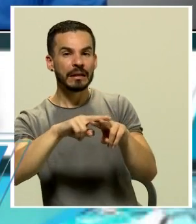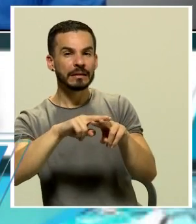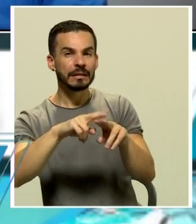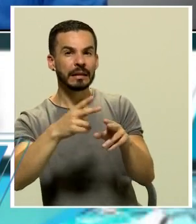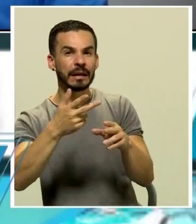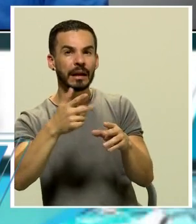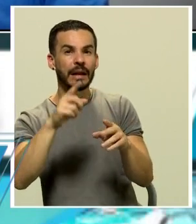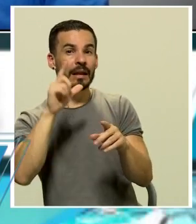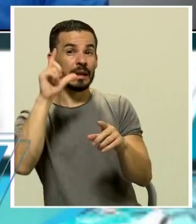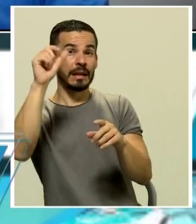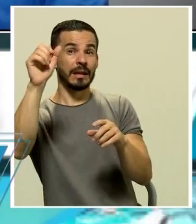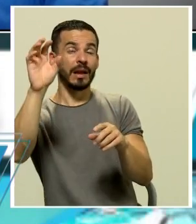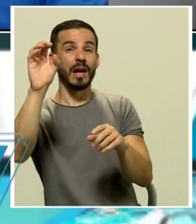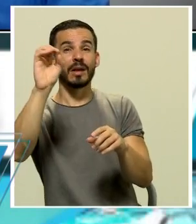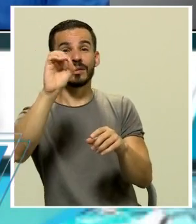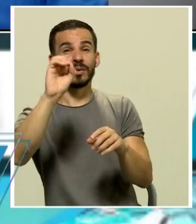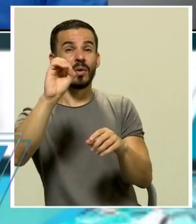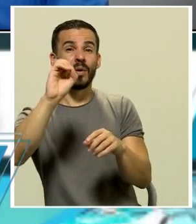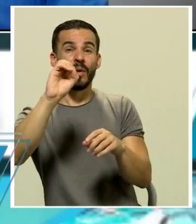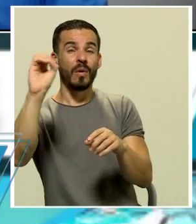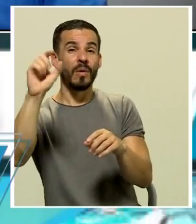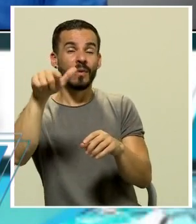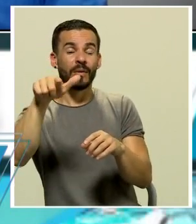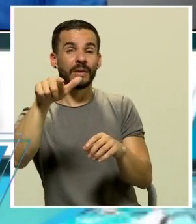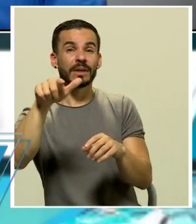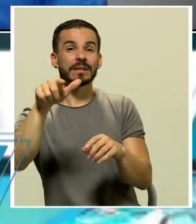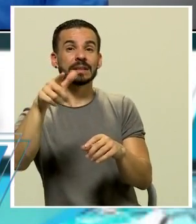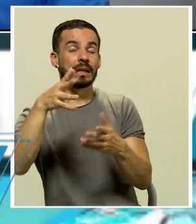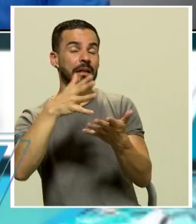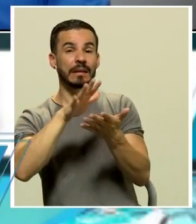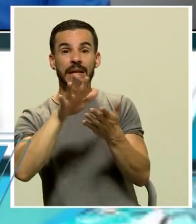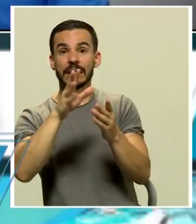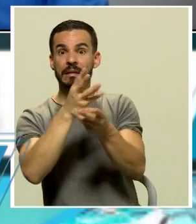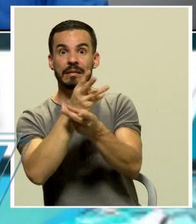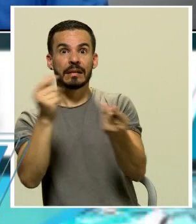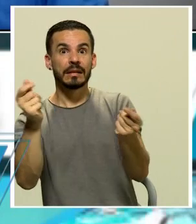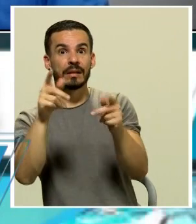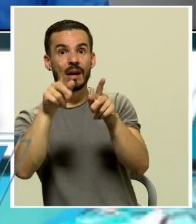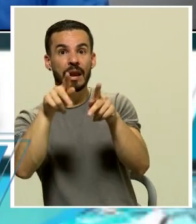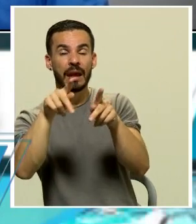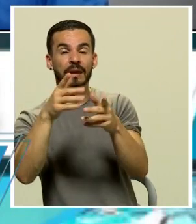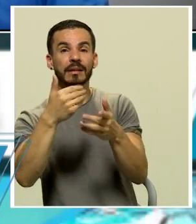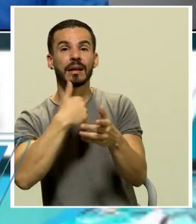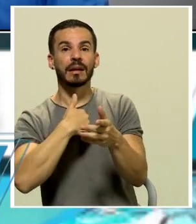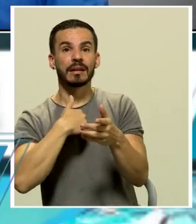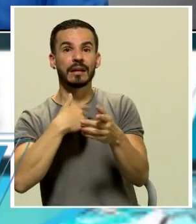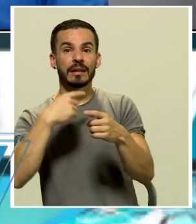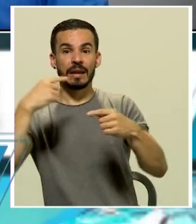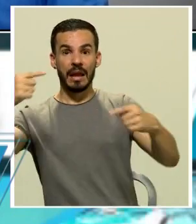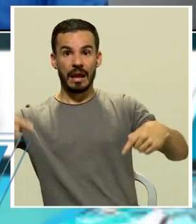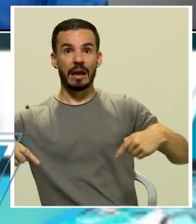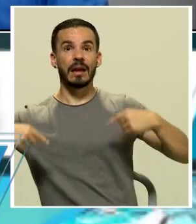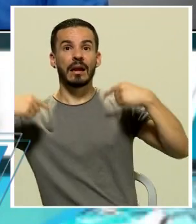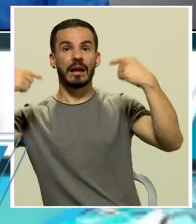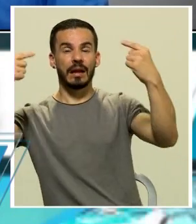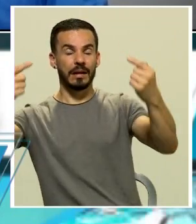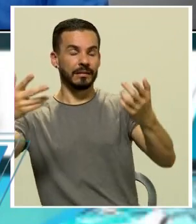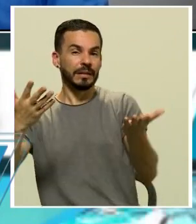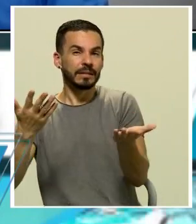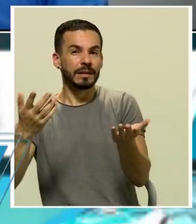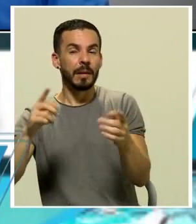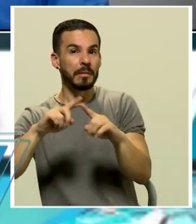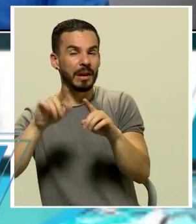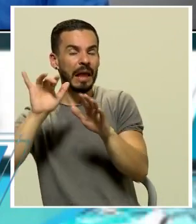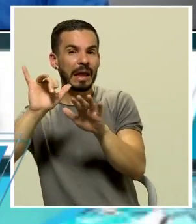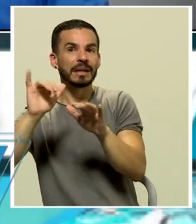el lejano oeste y desapareció la gente que tenía las carretas, ¿verdad? Sí.